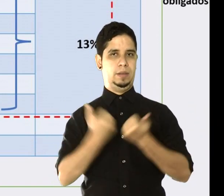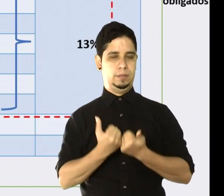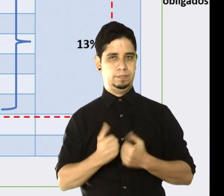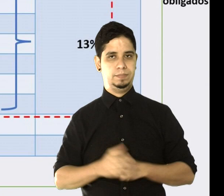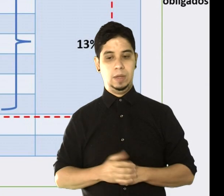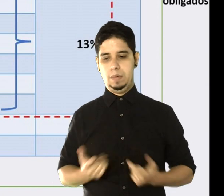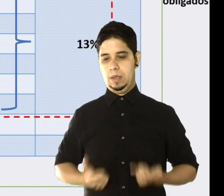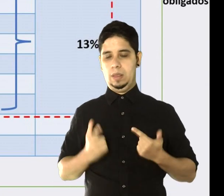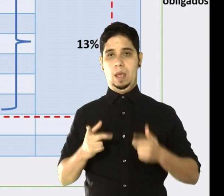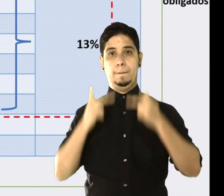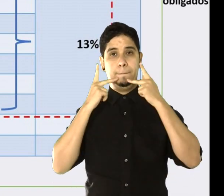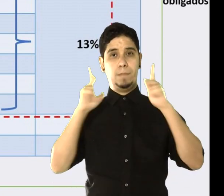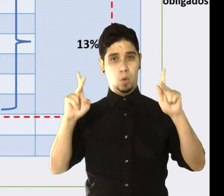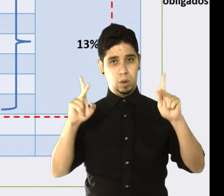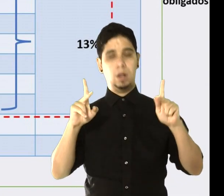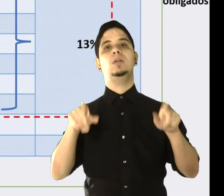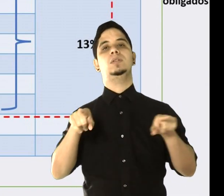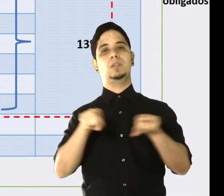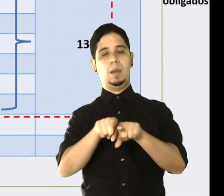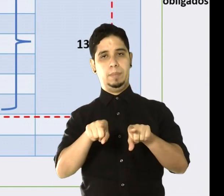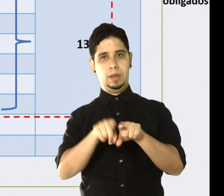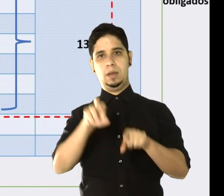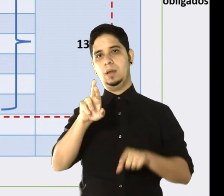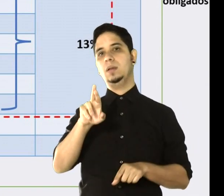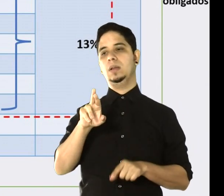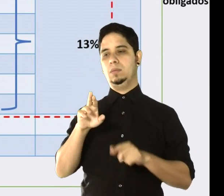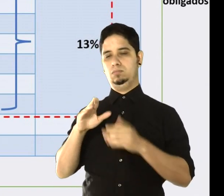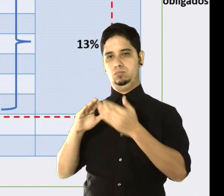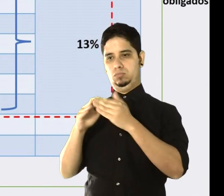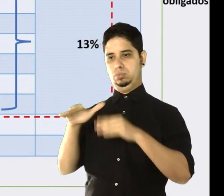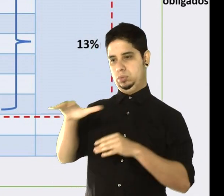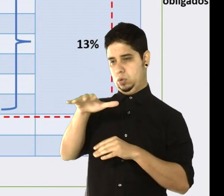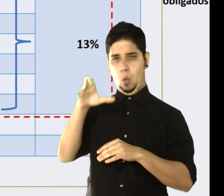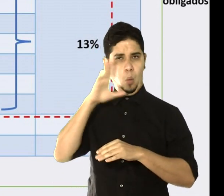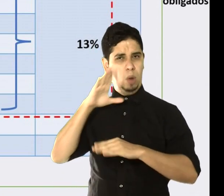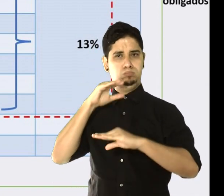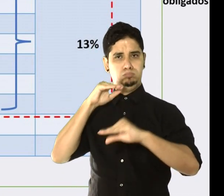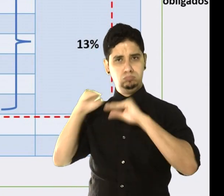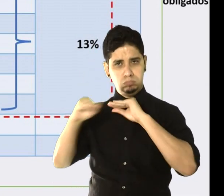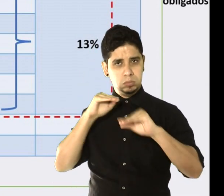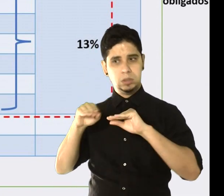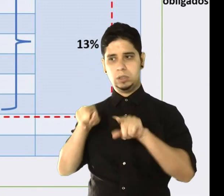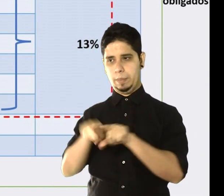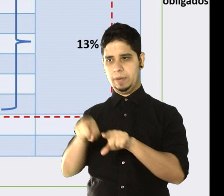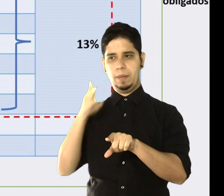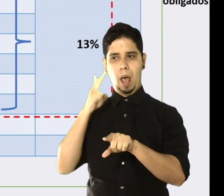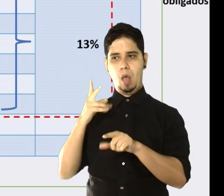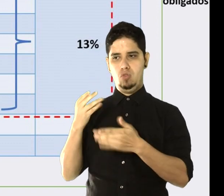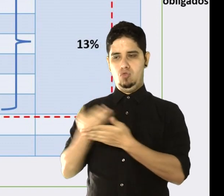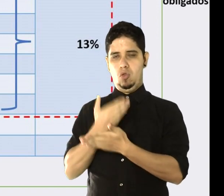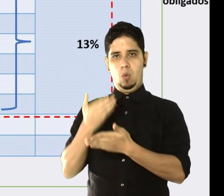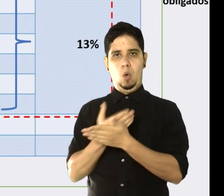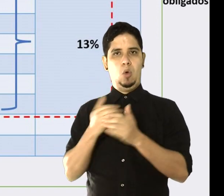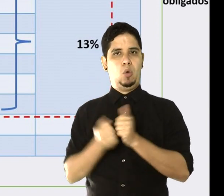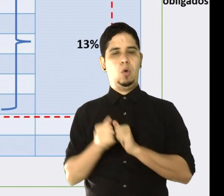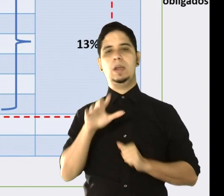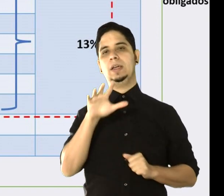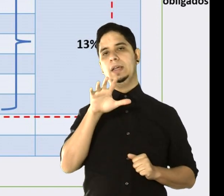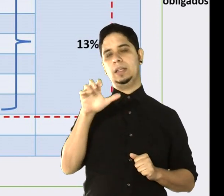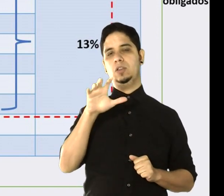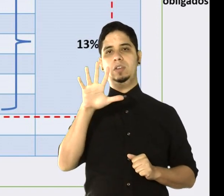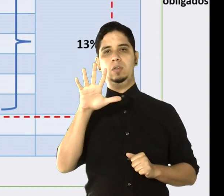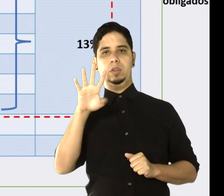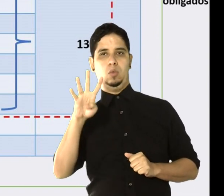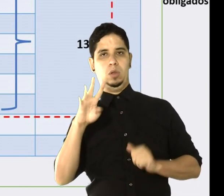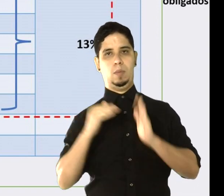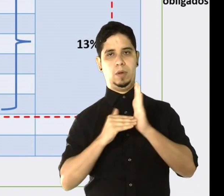complejos públicos de residencias en la isla se van a poder reparar y se van a poder modernizar con cerca de 554 millones. La